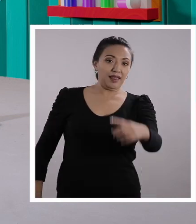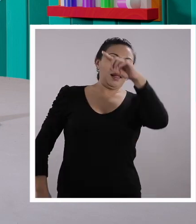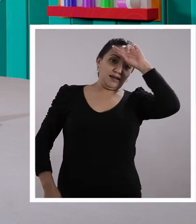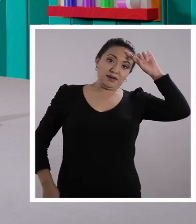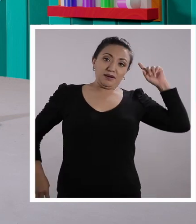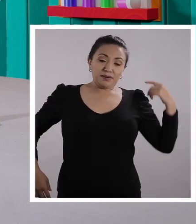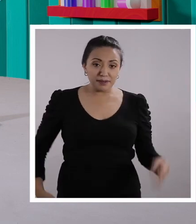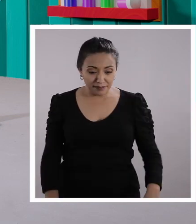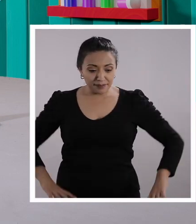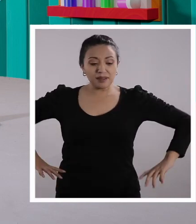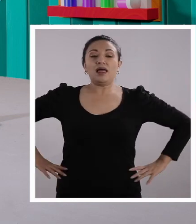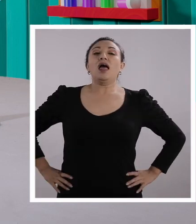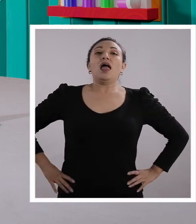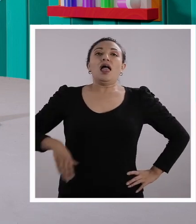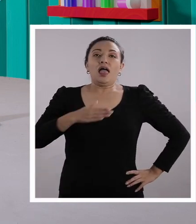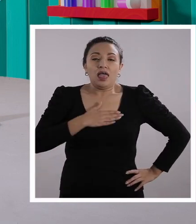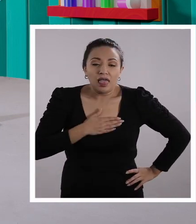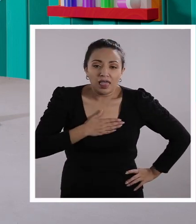ejercicios